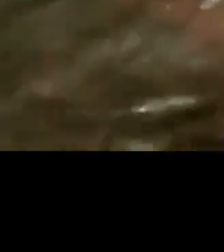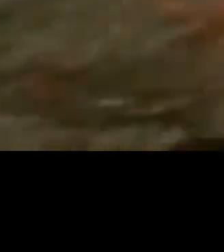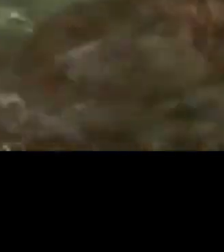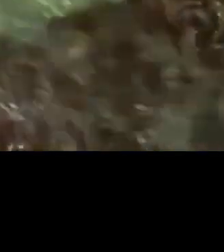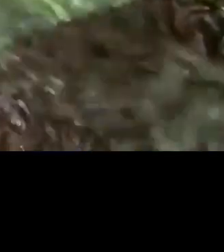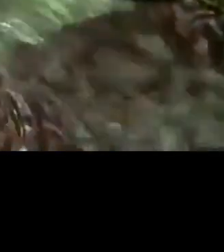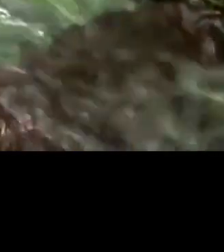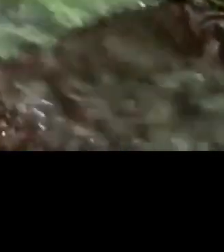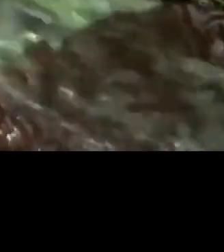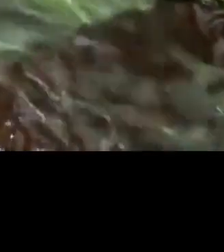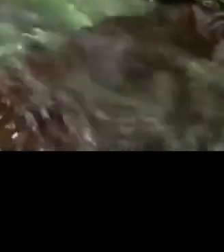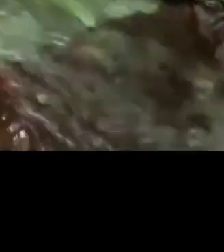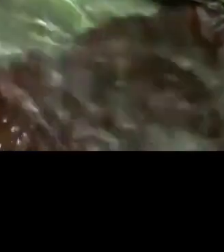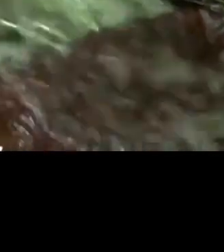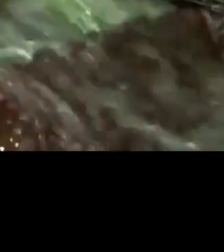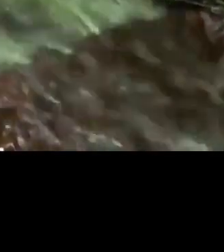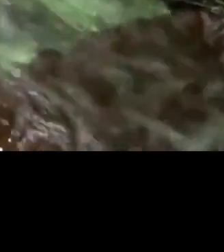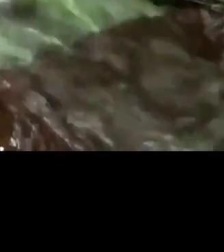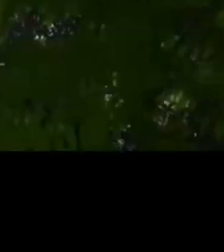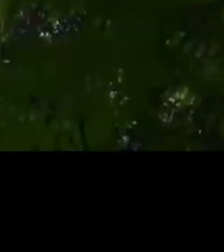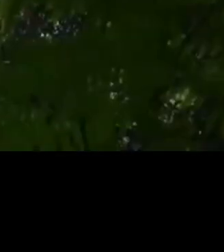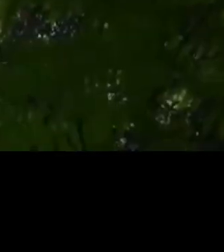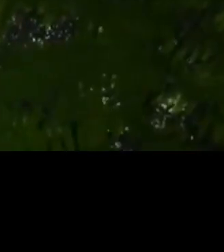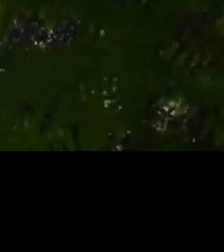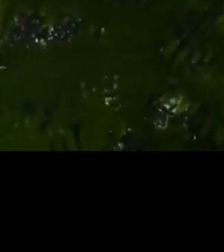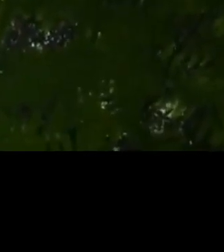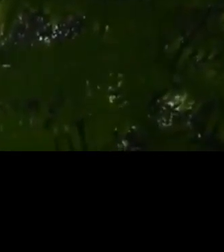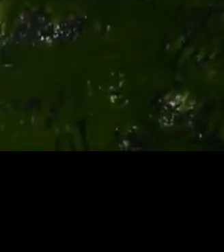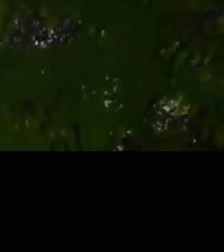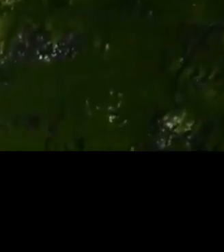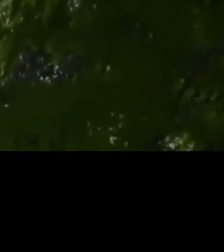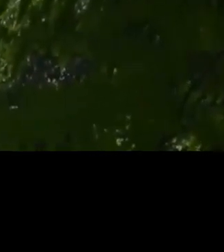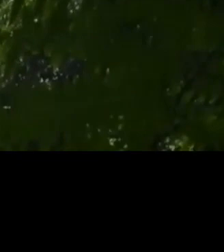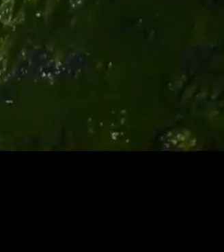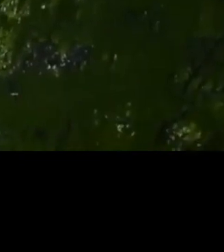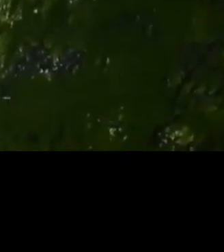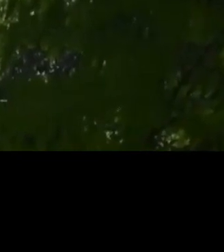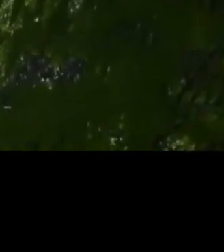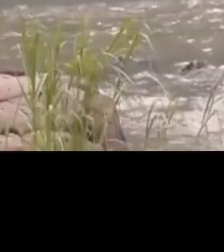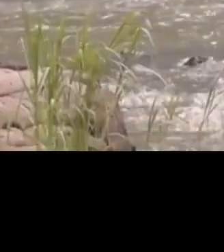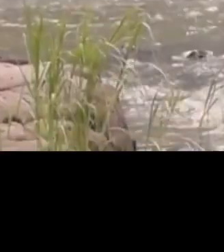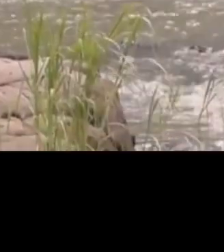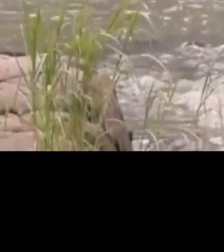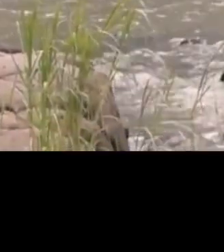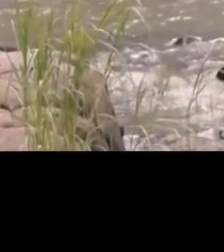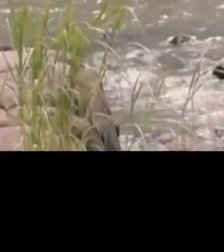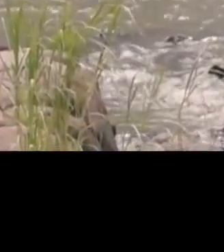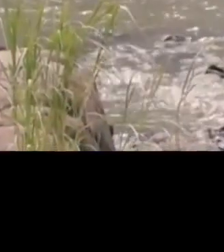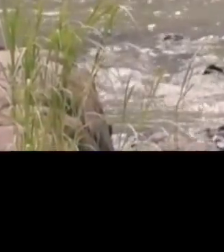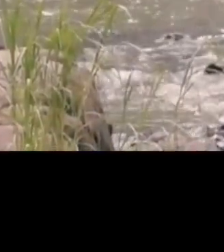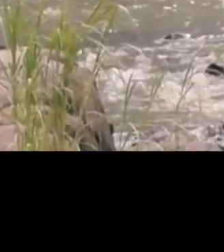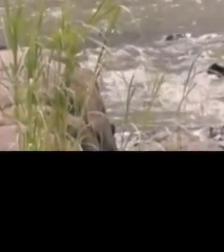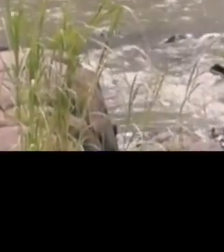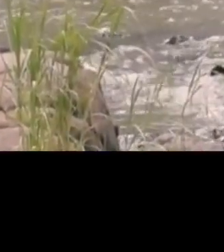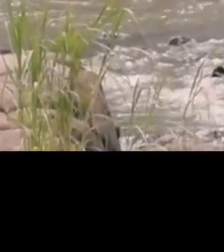fuentes hídricas. El cuidado del medio ambiente es responsabilidad de todos y todas.